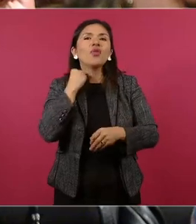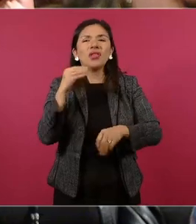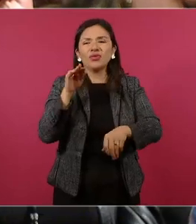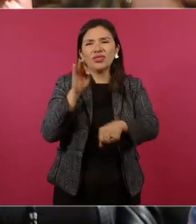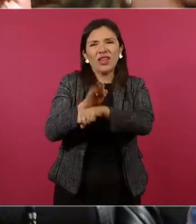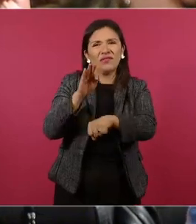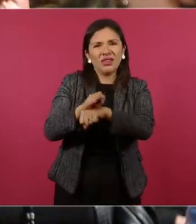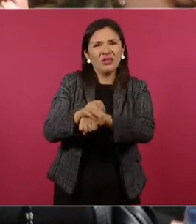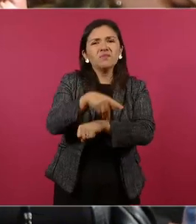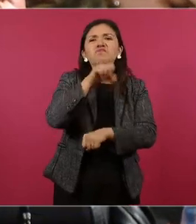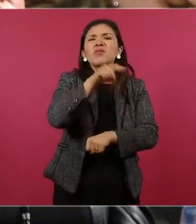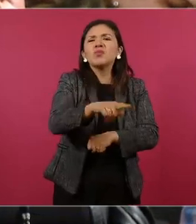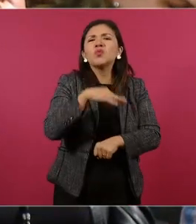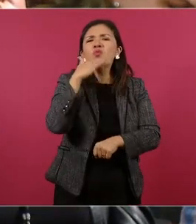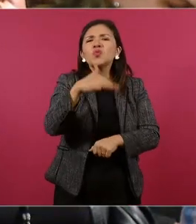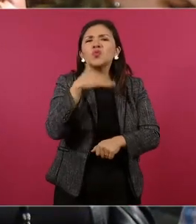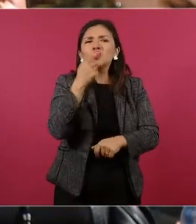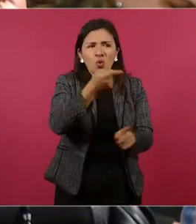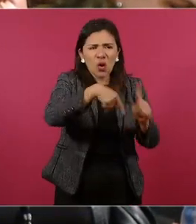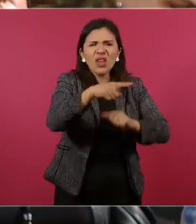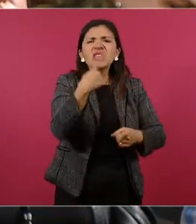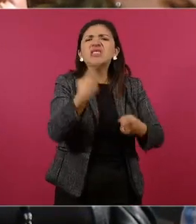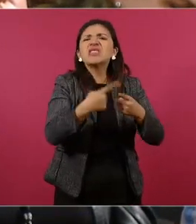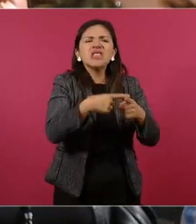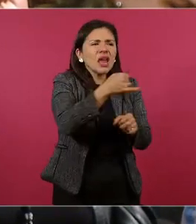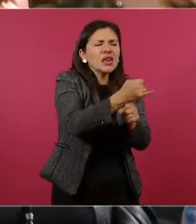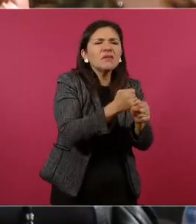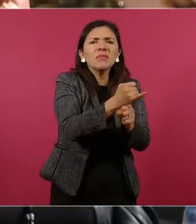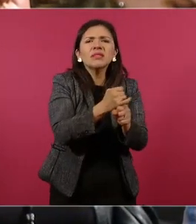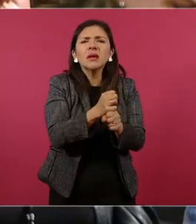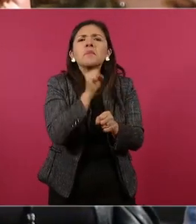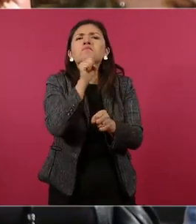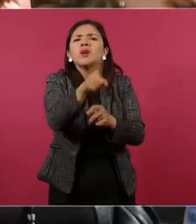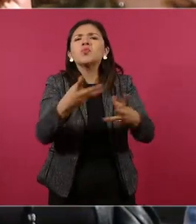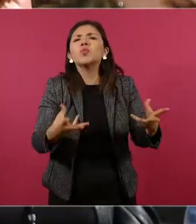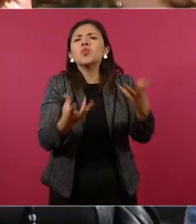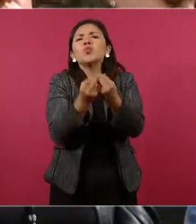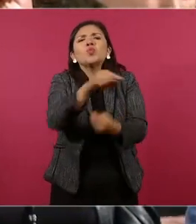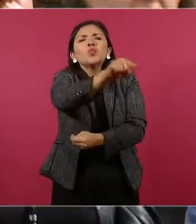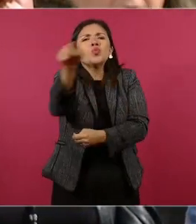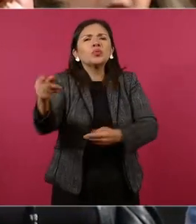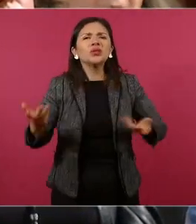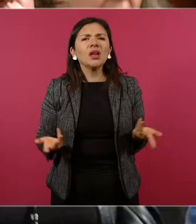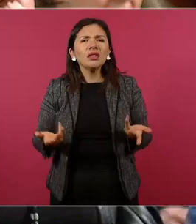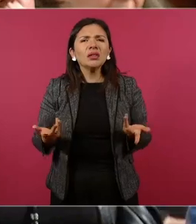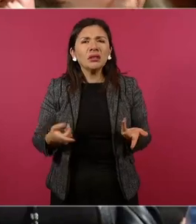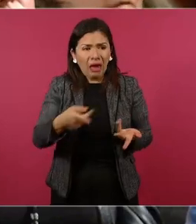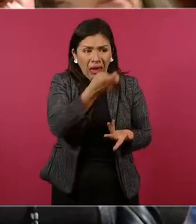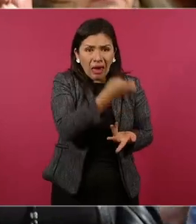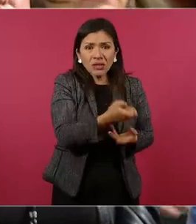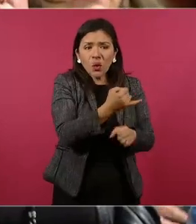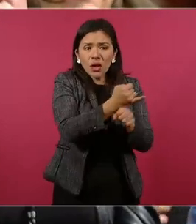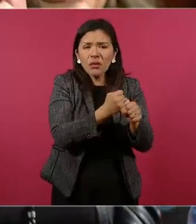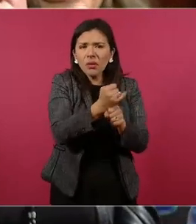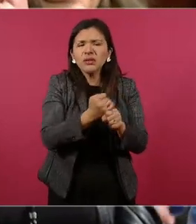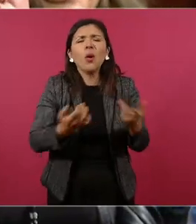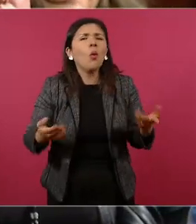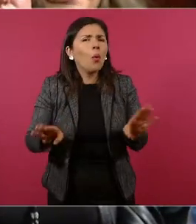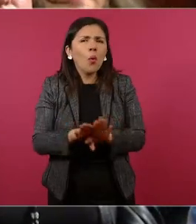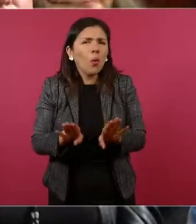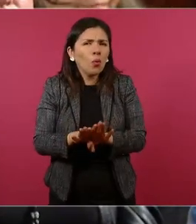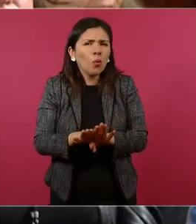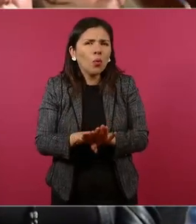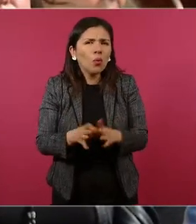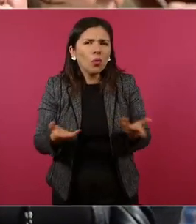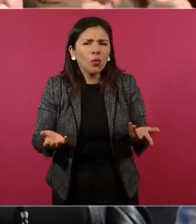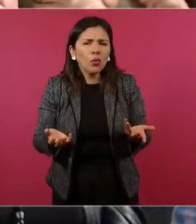corrompen si son los mismos si están del mismo lado que ustedes cómo se investigan o